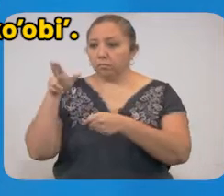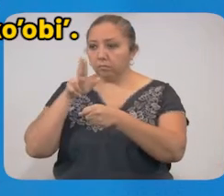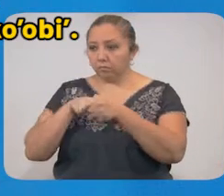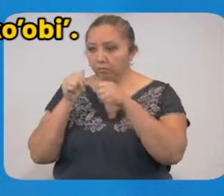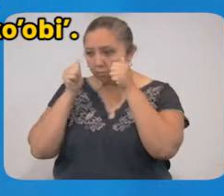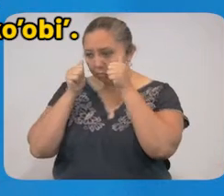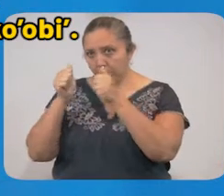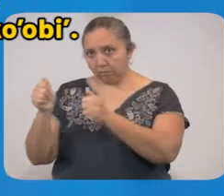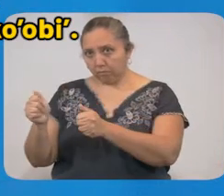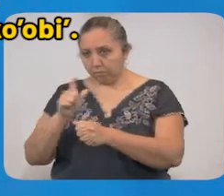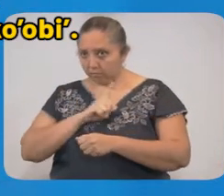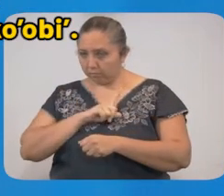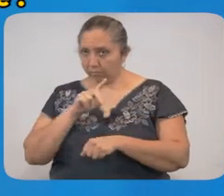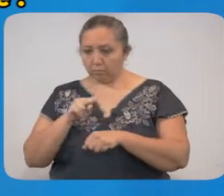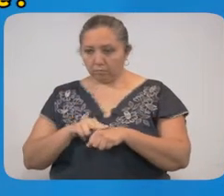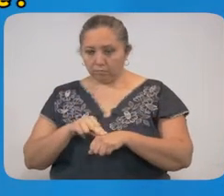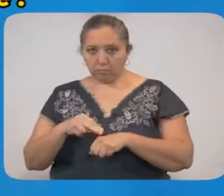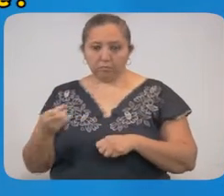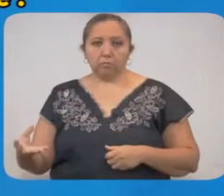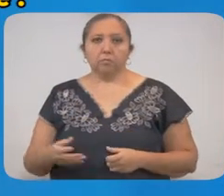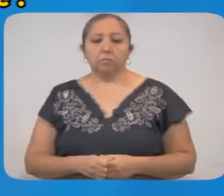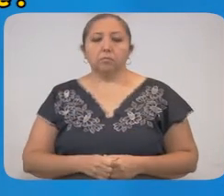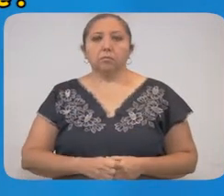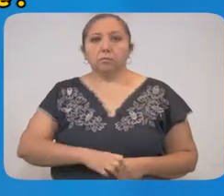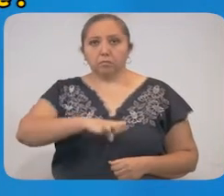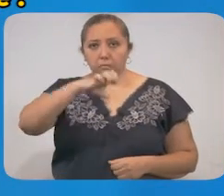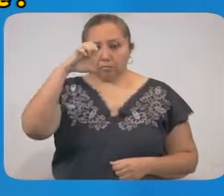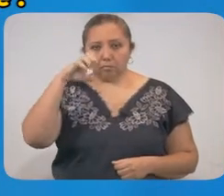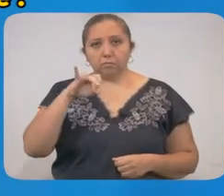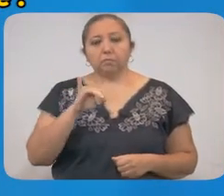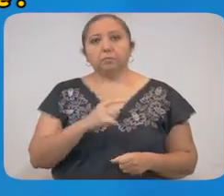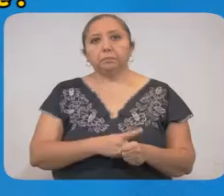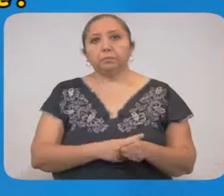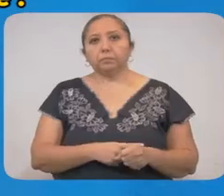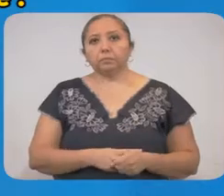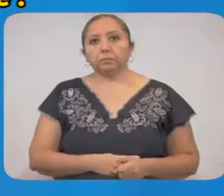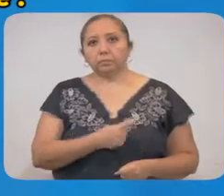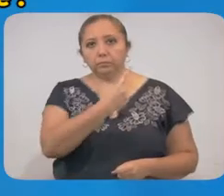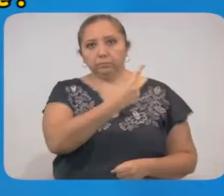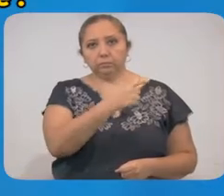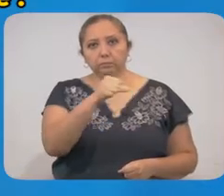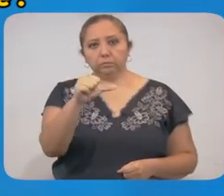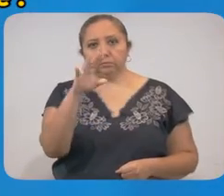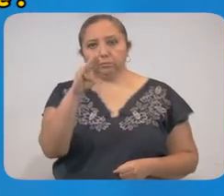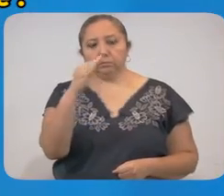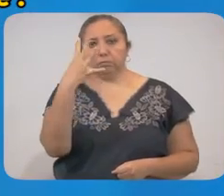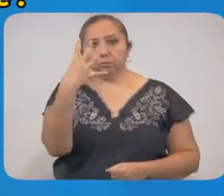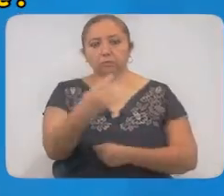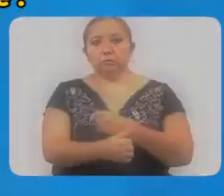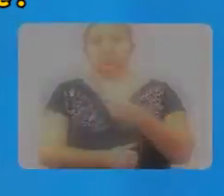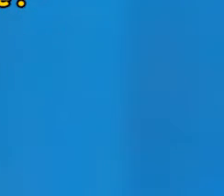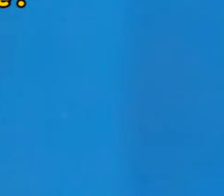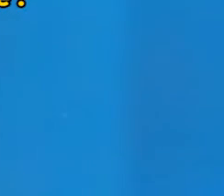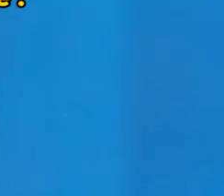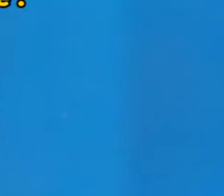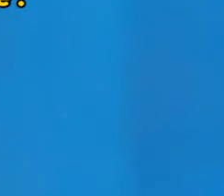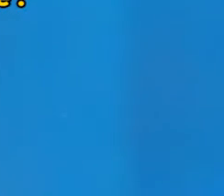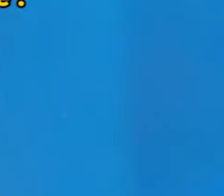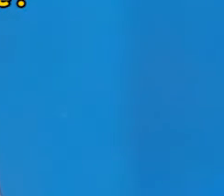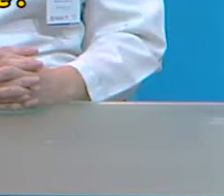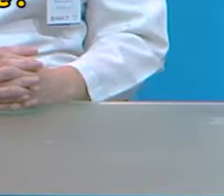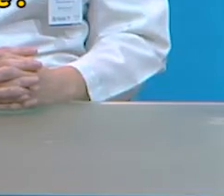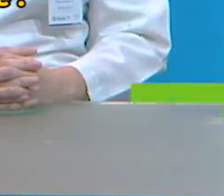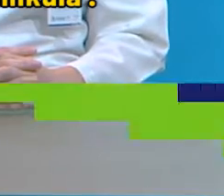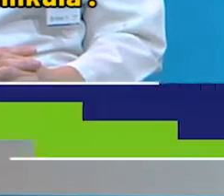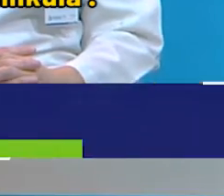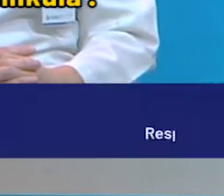hospitalizados y en aislamiento total. El rango de edad de los casos confirmados es de 1 a 94 años. Ese es